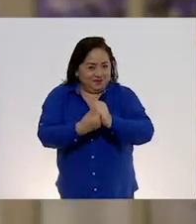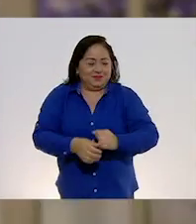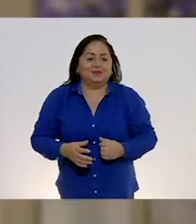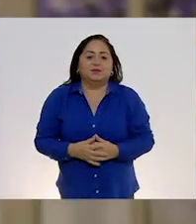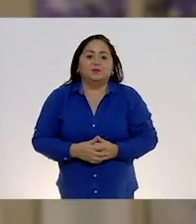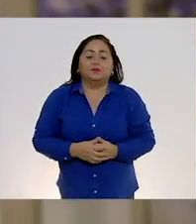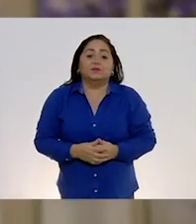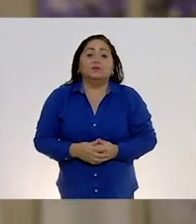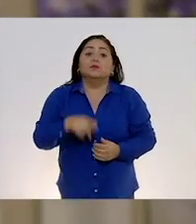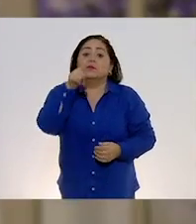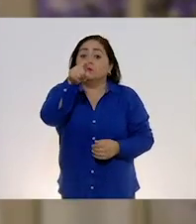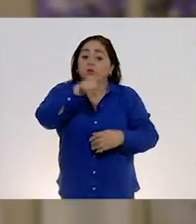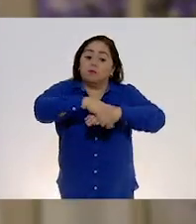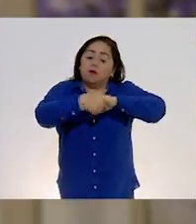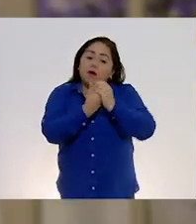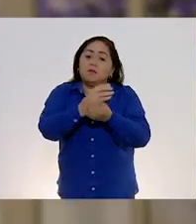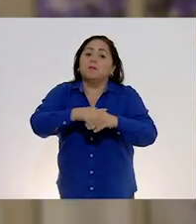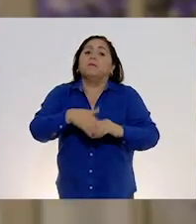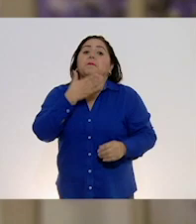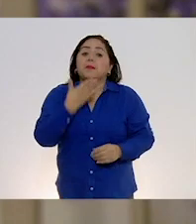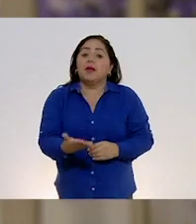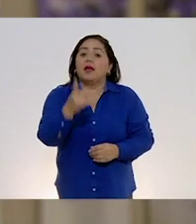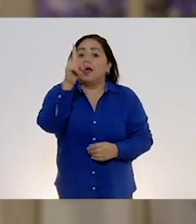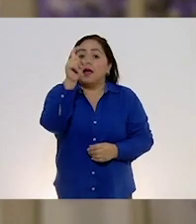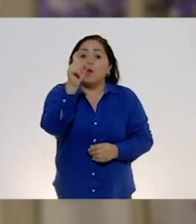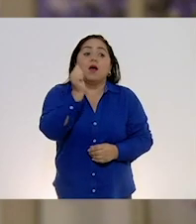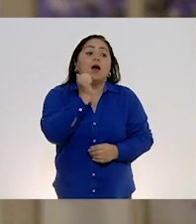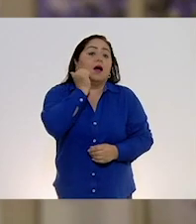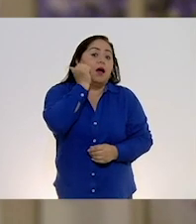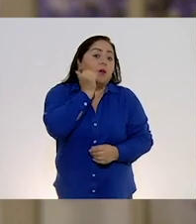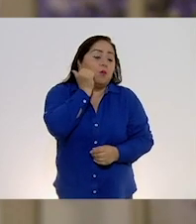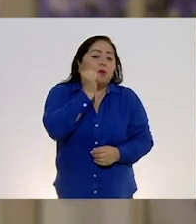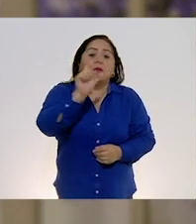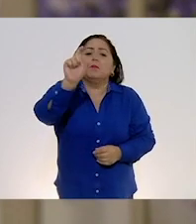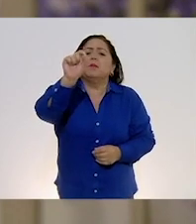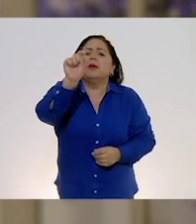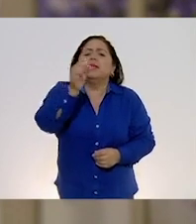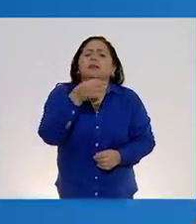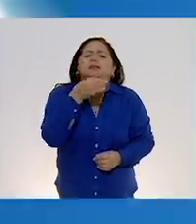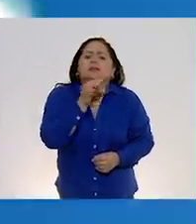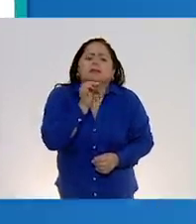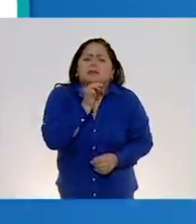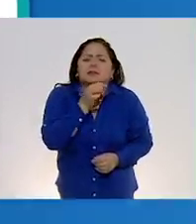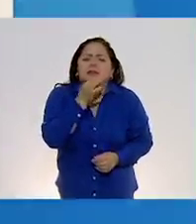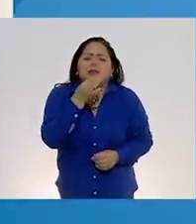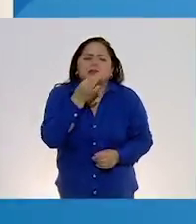Lava muy bien tus manos con agua y con jabón durante 20 segundos.